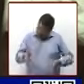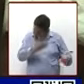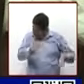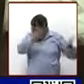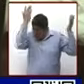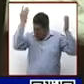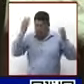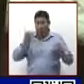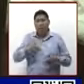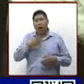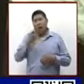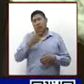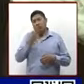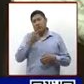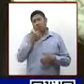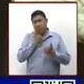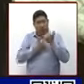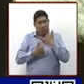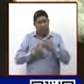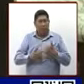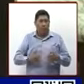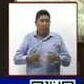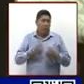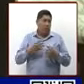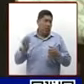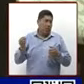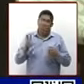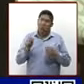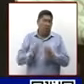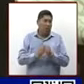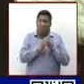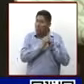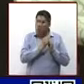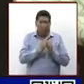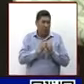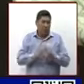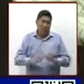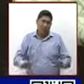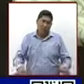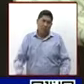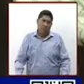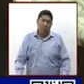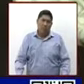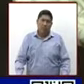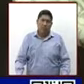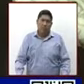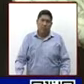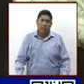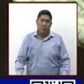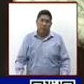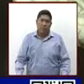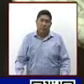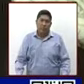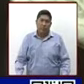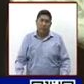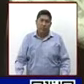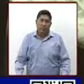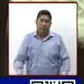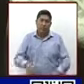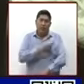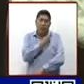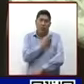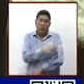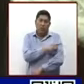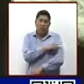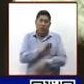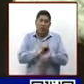tú, algo debe tener. Y no la acompañó, solo fue ella al hospital. Y en el hospital le dan